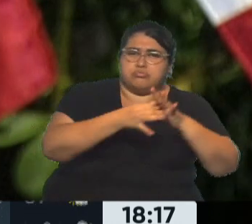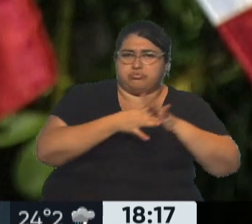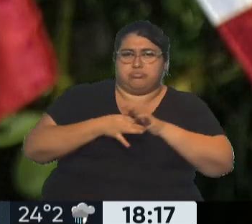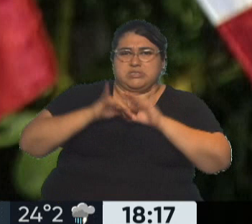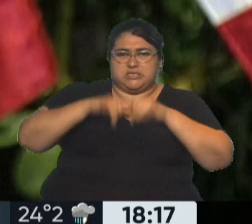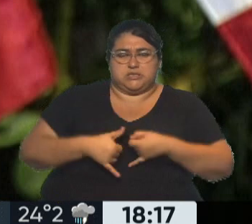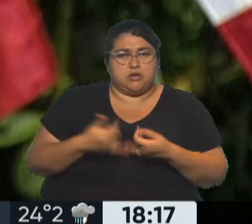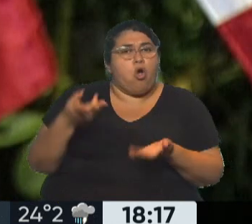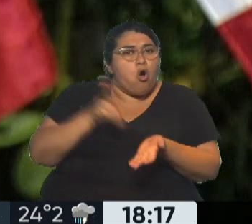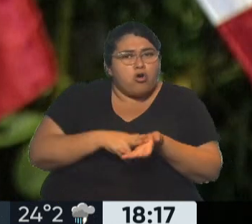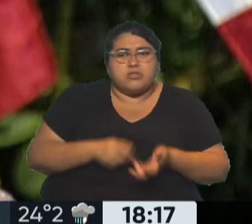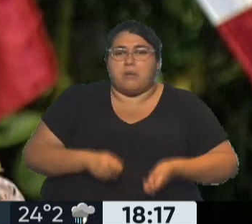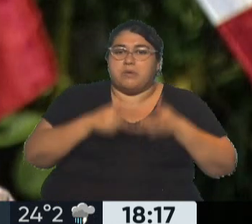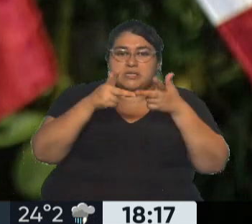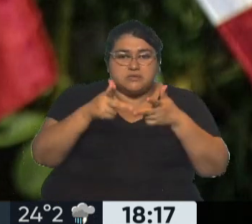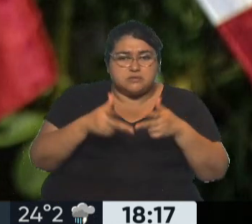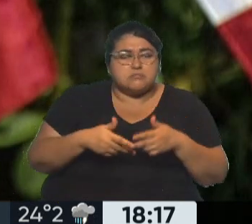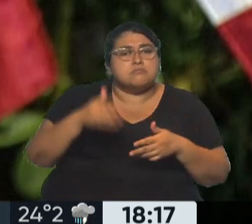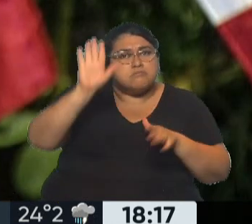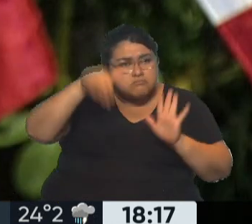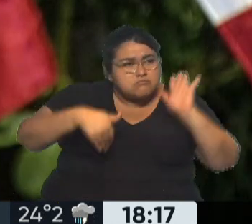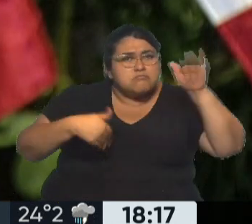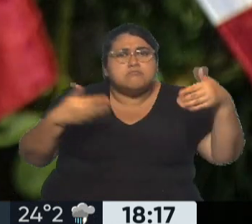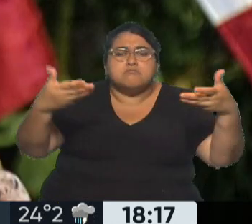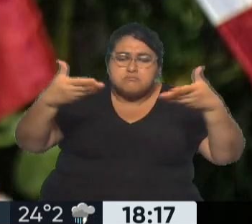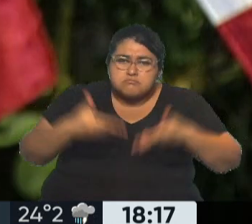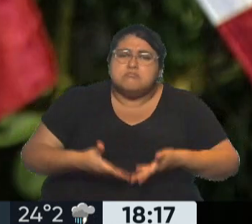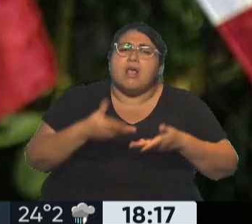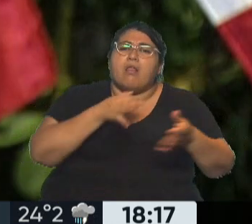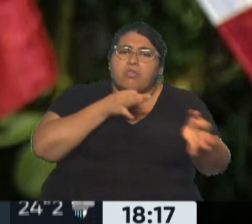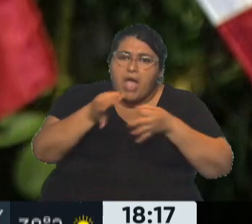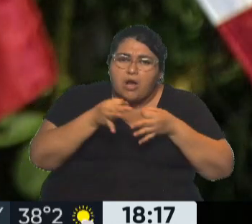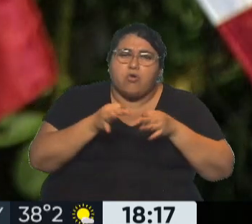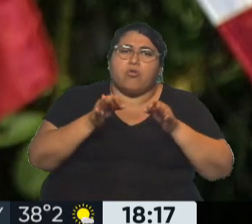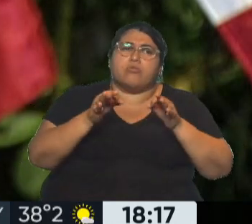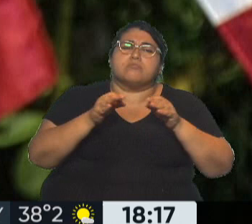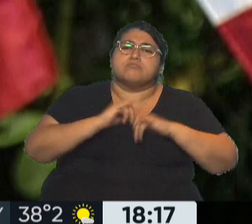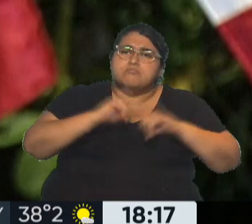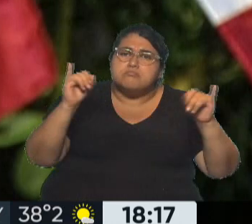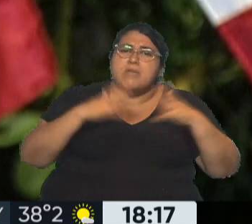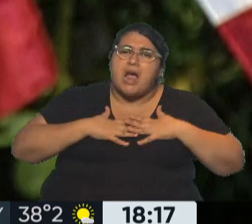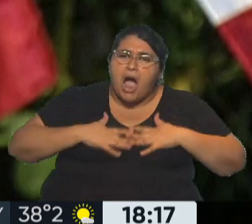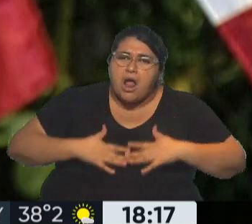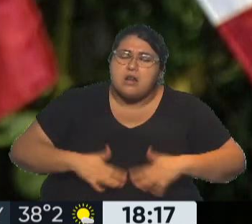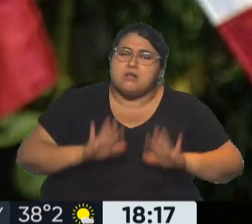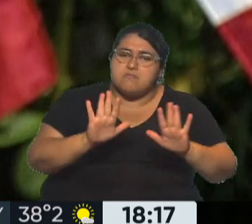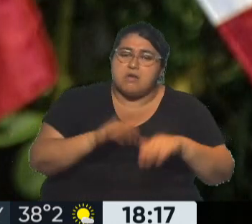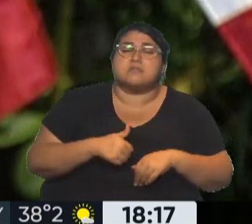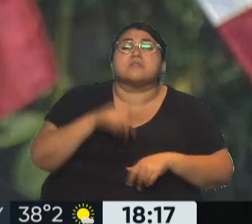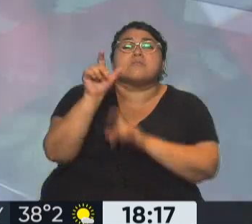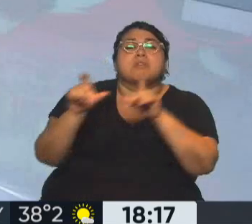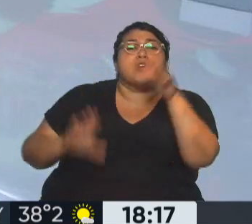Nuevamente, llamo al diálogo, llamo a la calma, a aquellos líderes